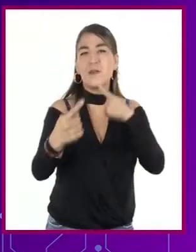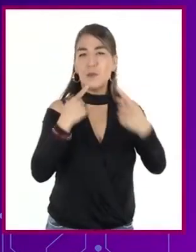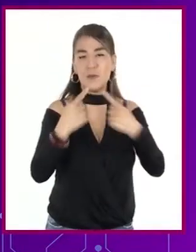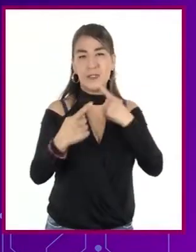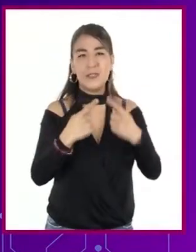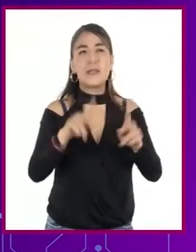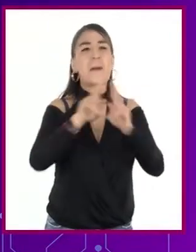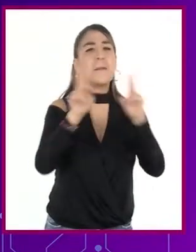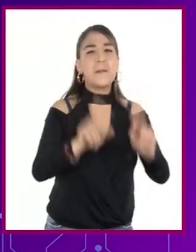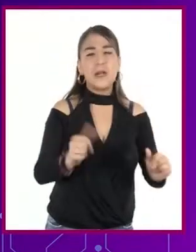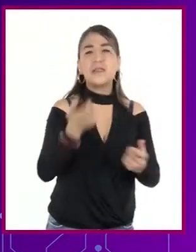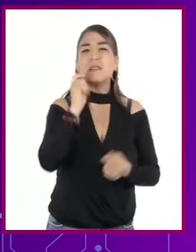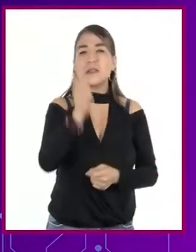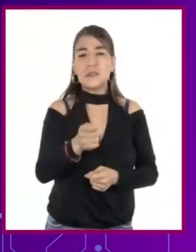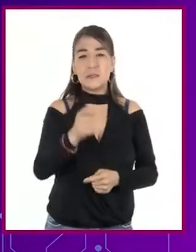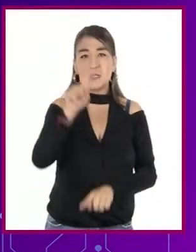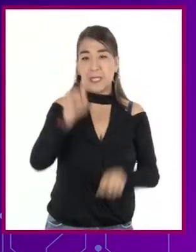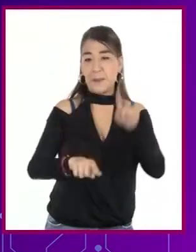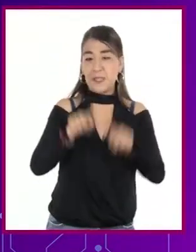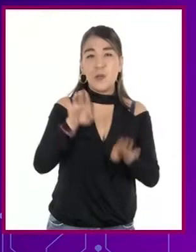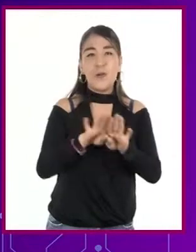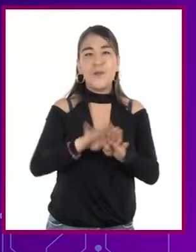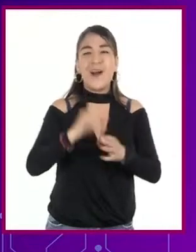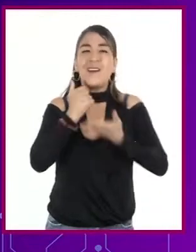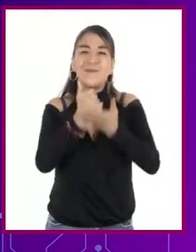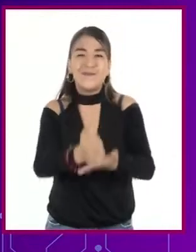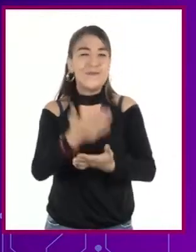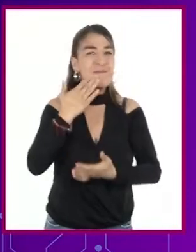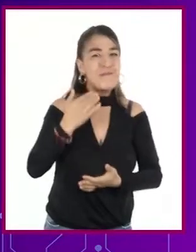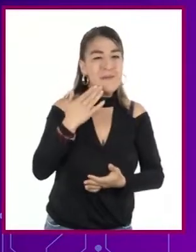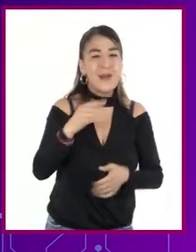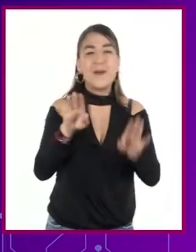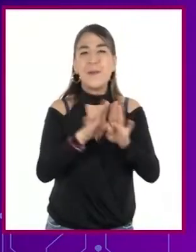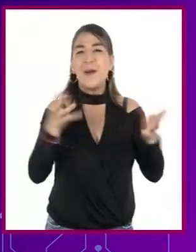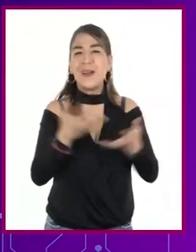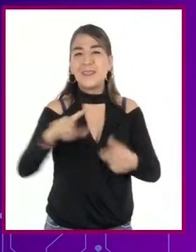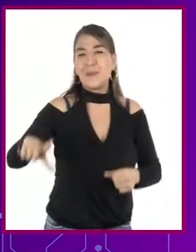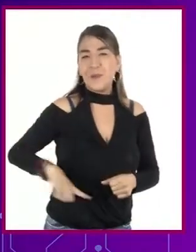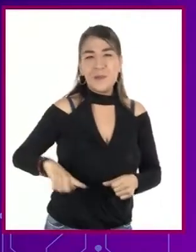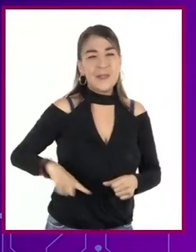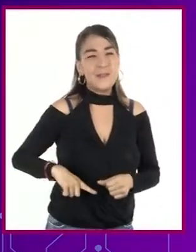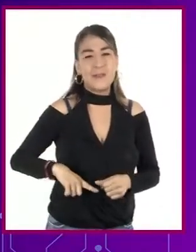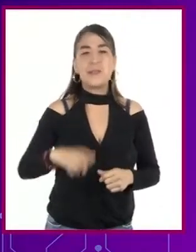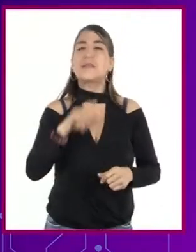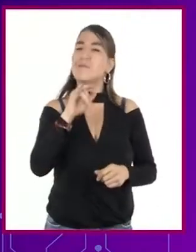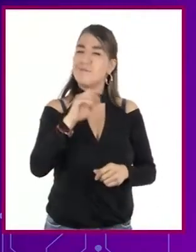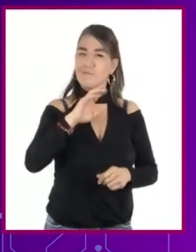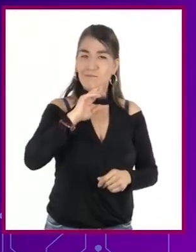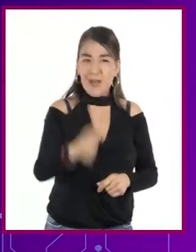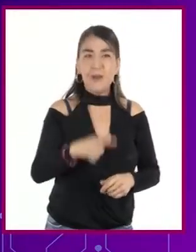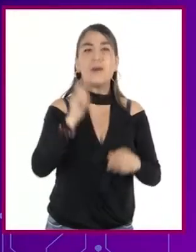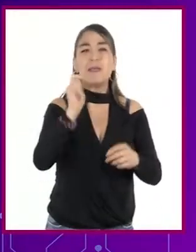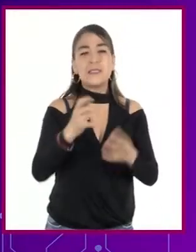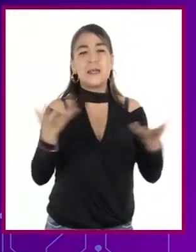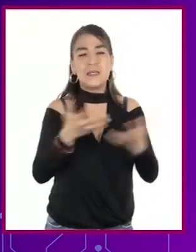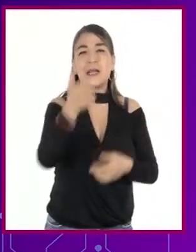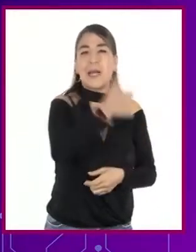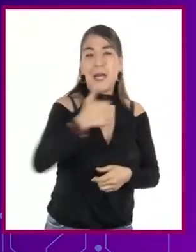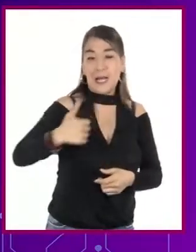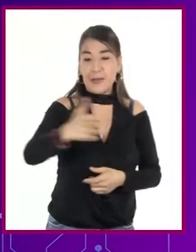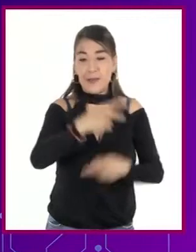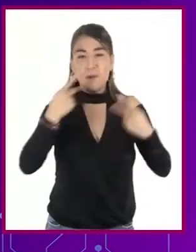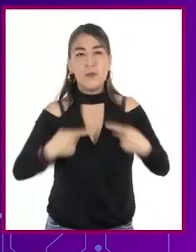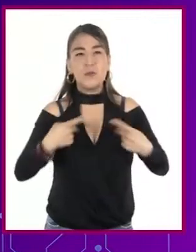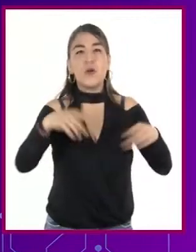paz no depende únicamente de la buena intención y las líneas de acción gubernamentales, sino también de que cada persona